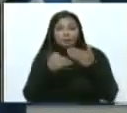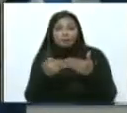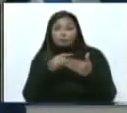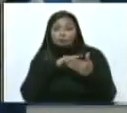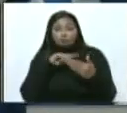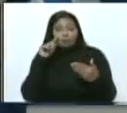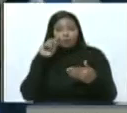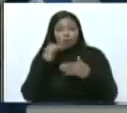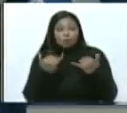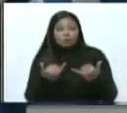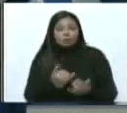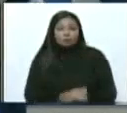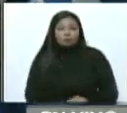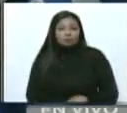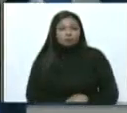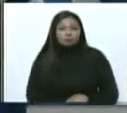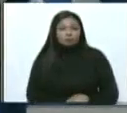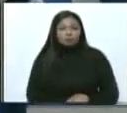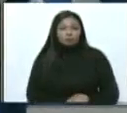que estoy mencionando,